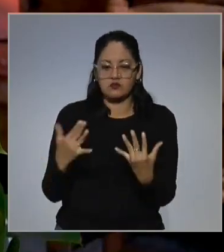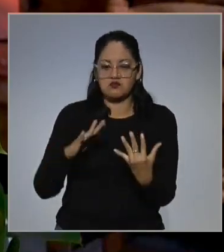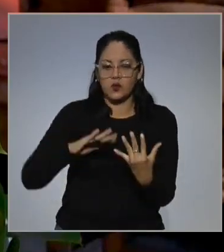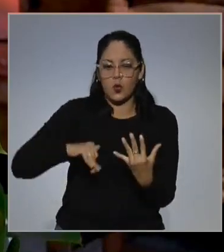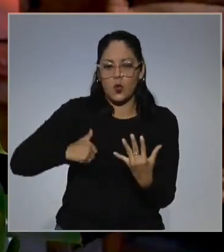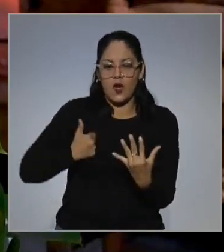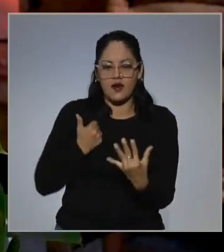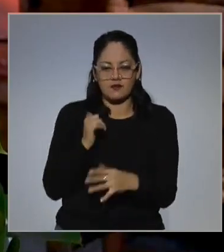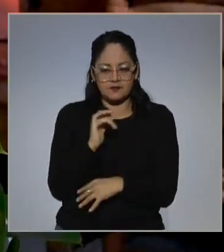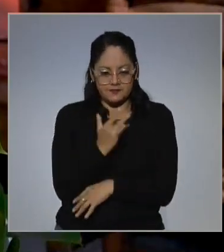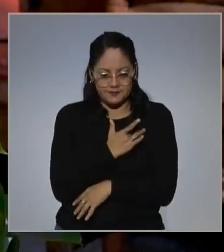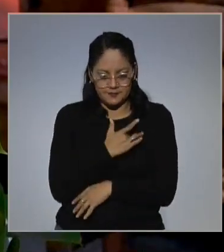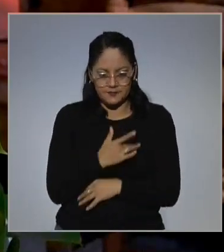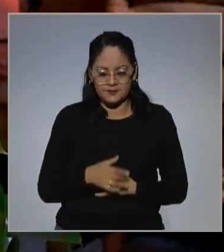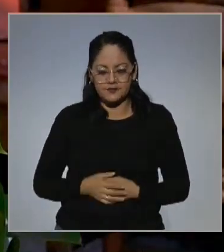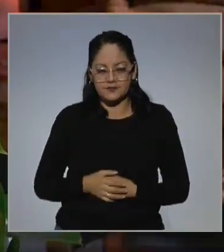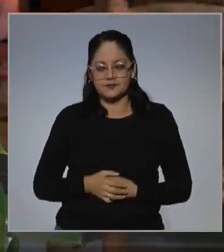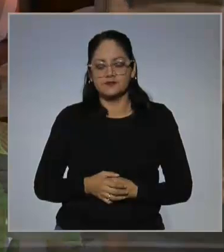guardadas en nuestro corazón.